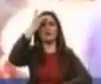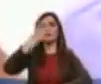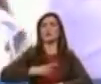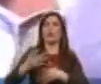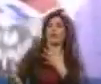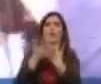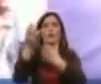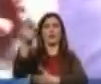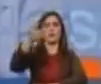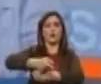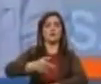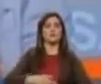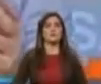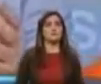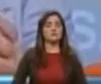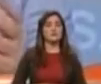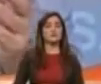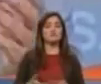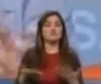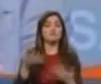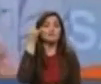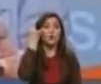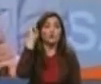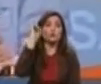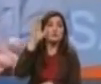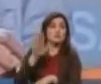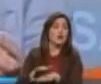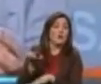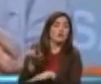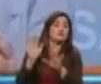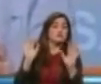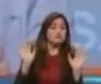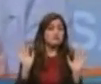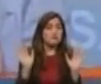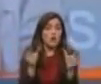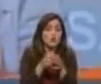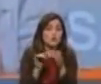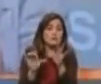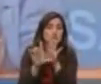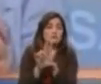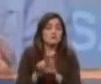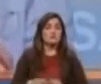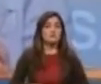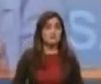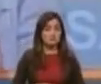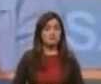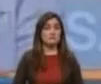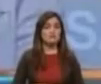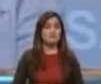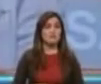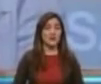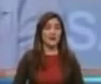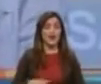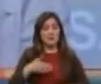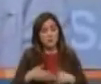más drásticas hasta aquí lo que hay es una hipótesis acusatoria sobre asociación ilícita los hechos siguen en